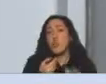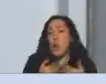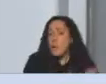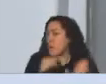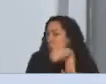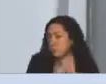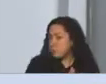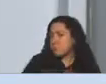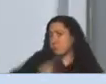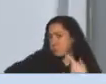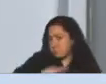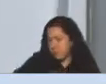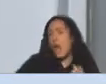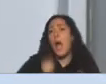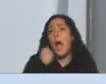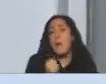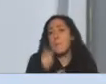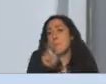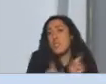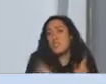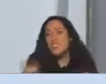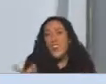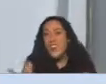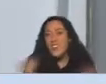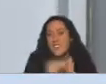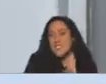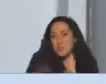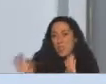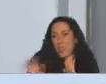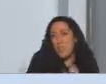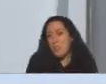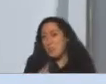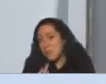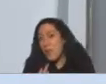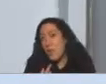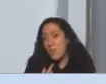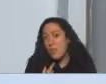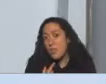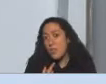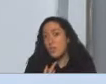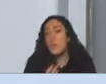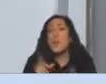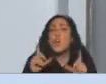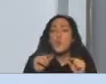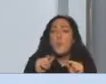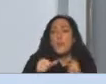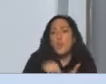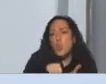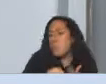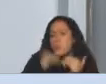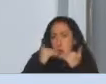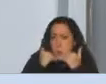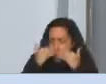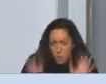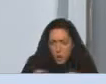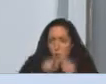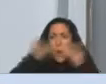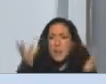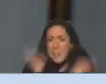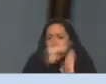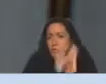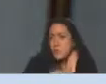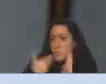todas aquellas personas que aún no se hayan inscrito sin tener en cuenta el número de finalización del DNI.